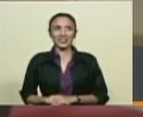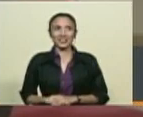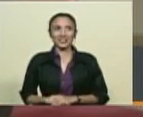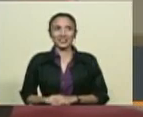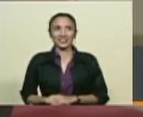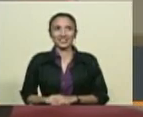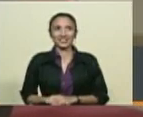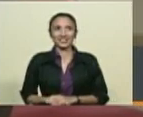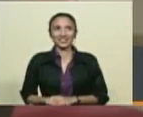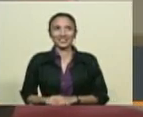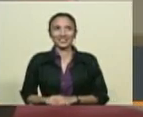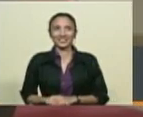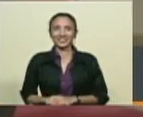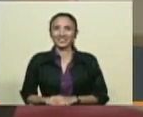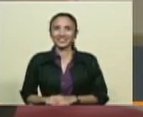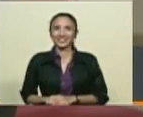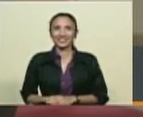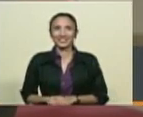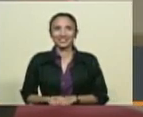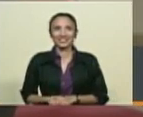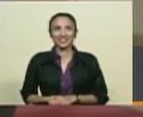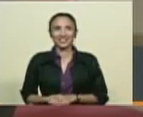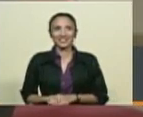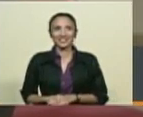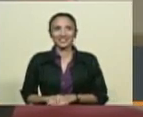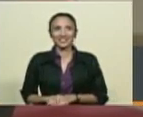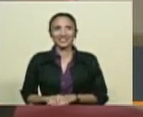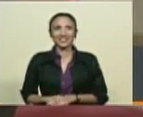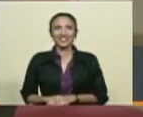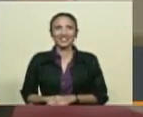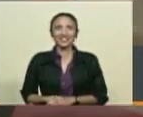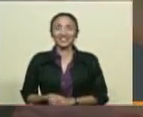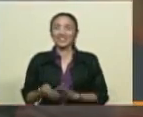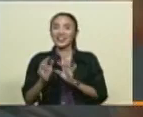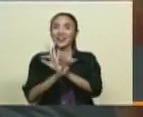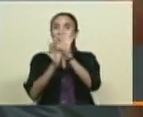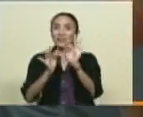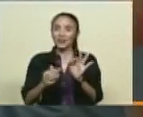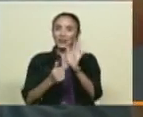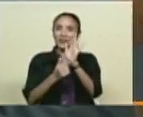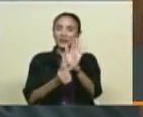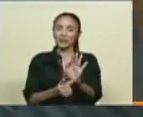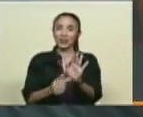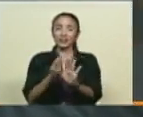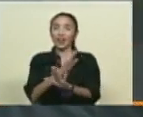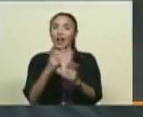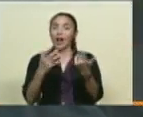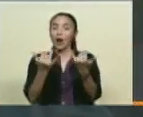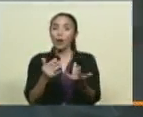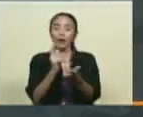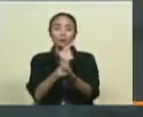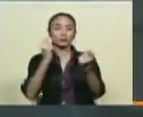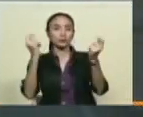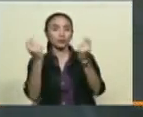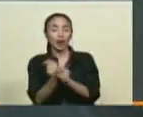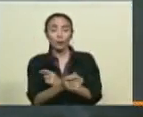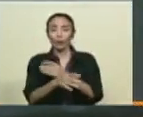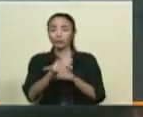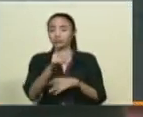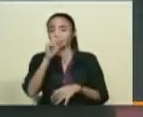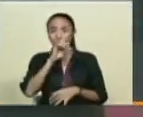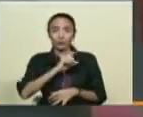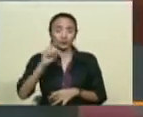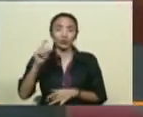address the global oil market and the global industry. De manera tal que hemos roto un nuevo récord, ya que son